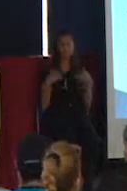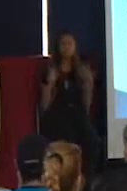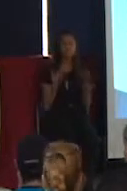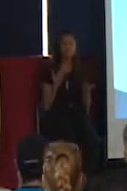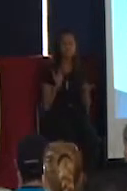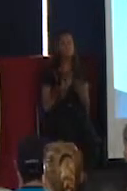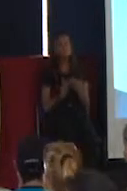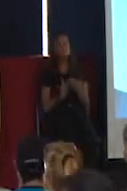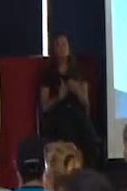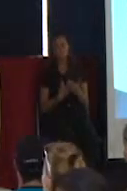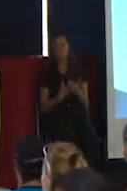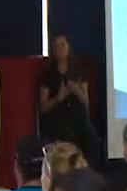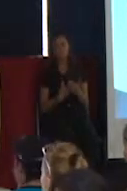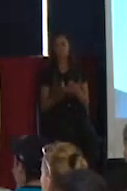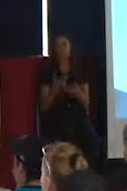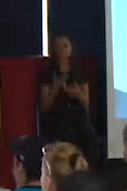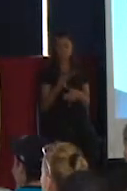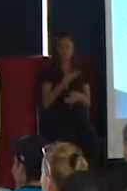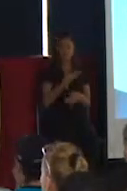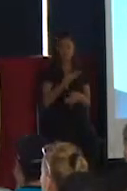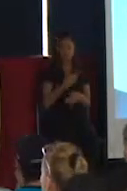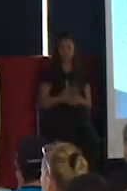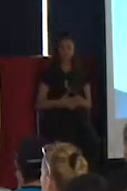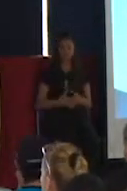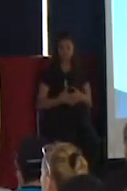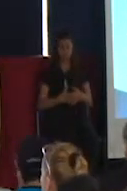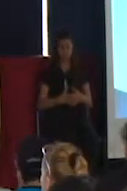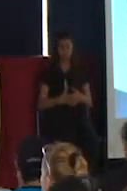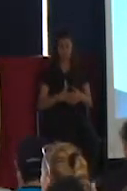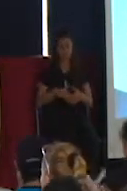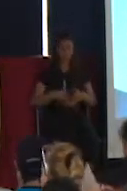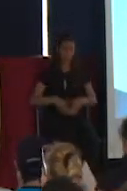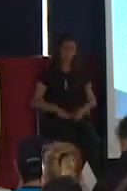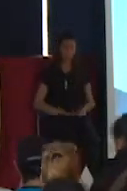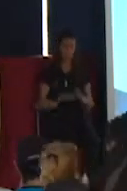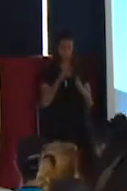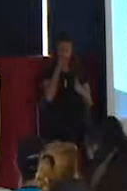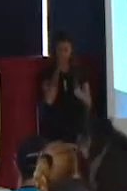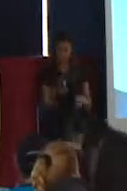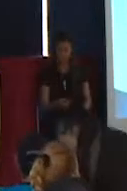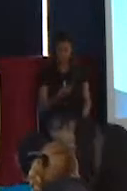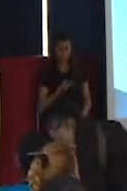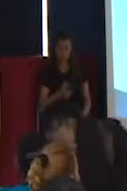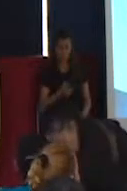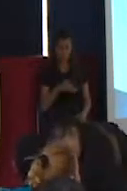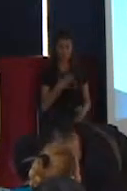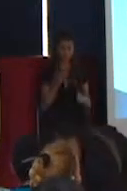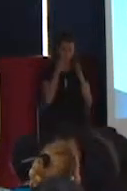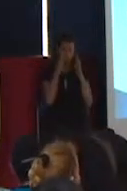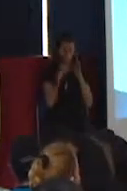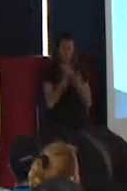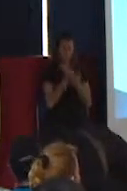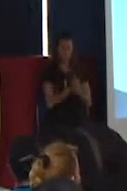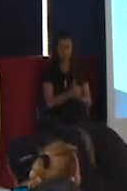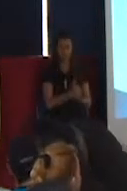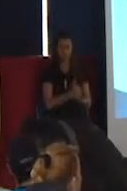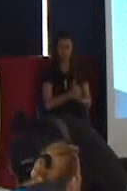garantizar tanto a la madre gestante como a ese niño, ¿sí?, que viene en